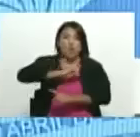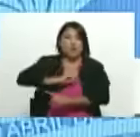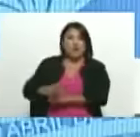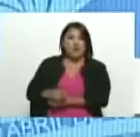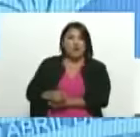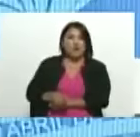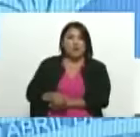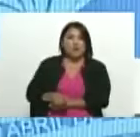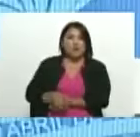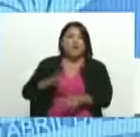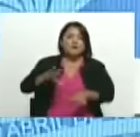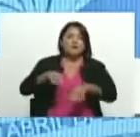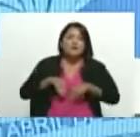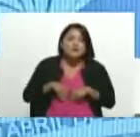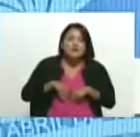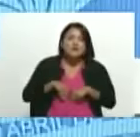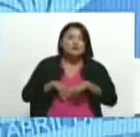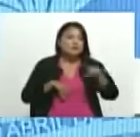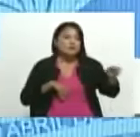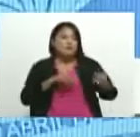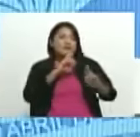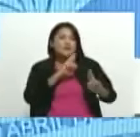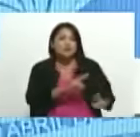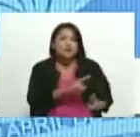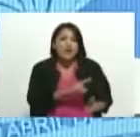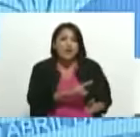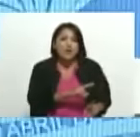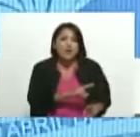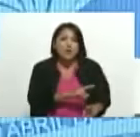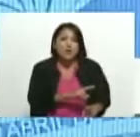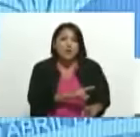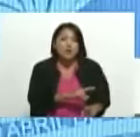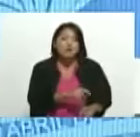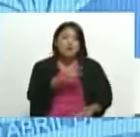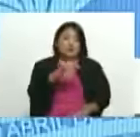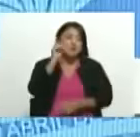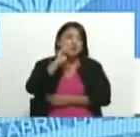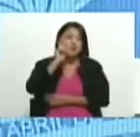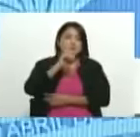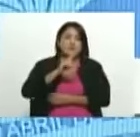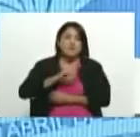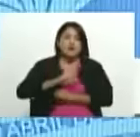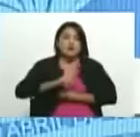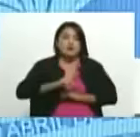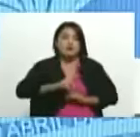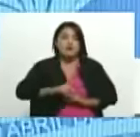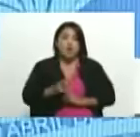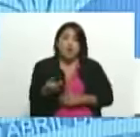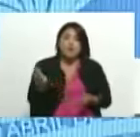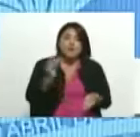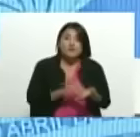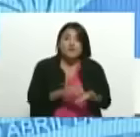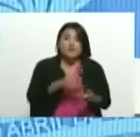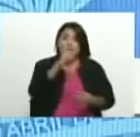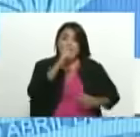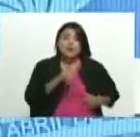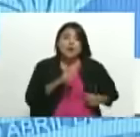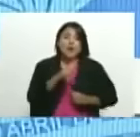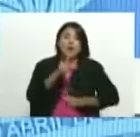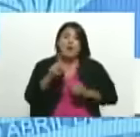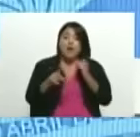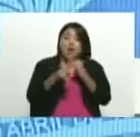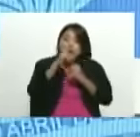a reconocer lo que ellos saben que es mentira, a hacerse cómplices, otra vez, igual que en el año